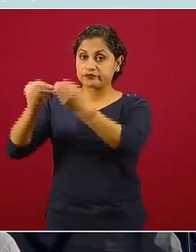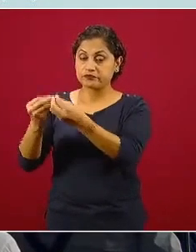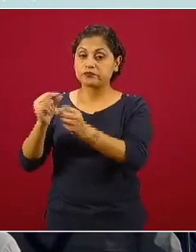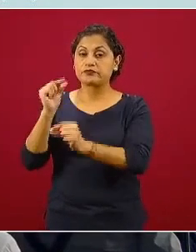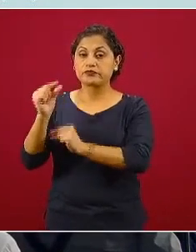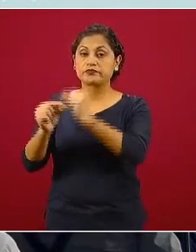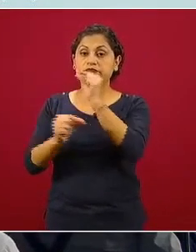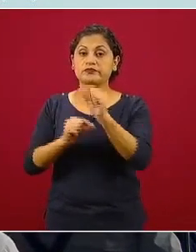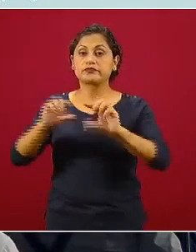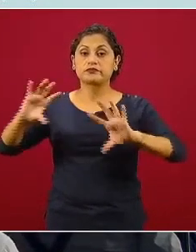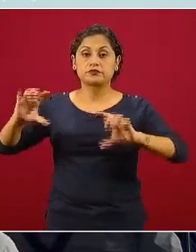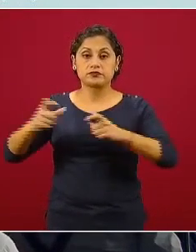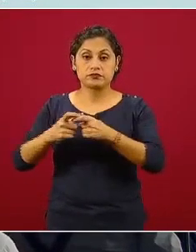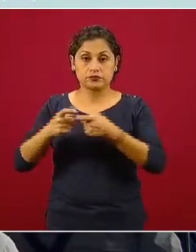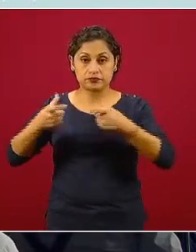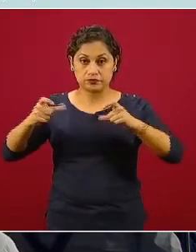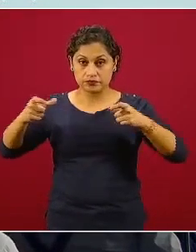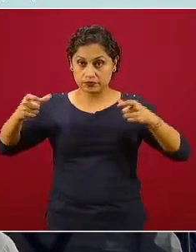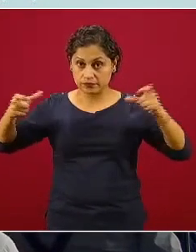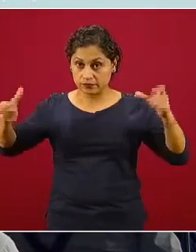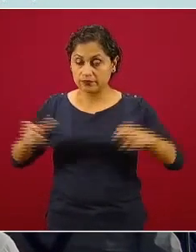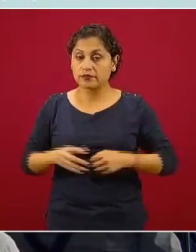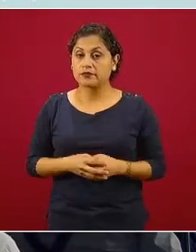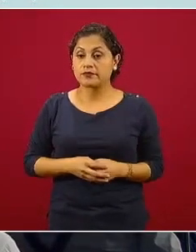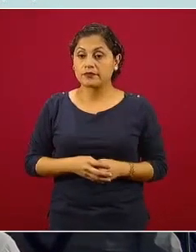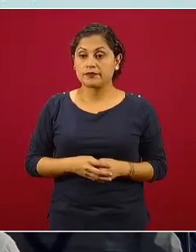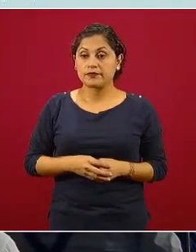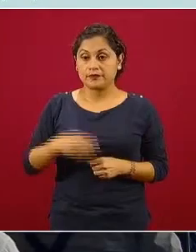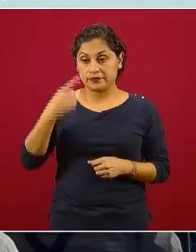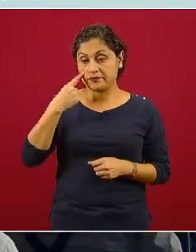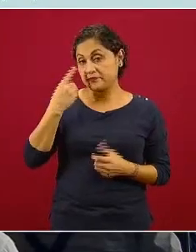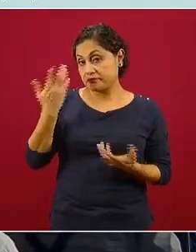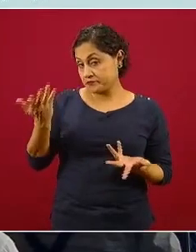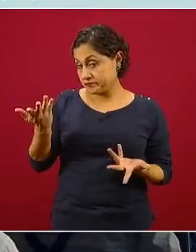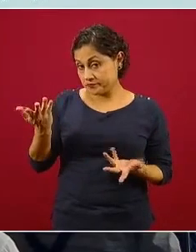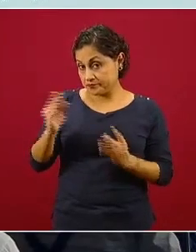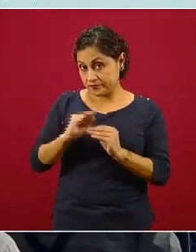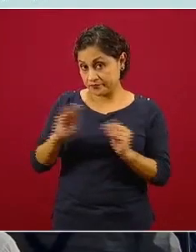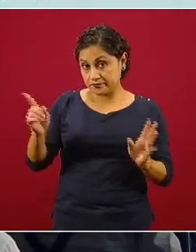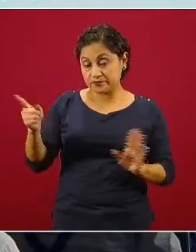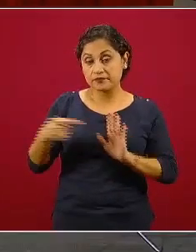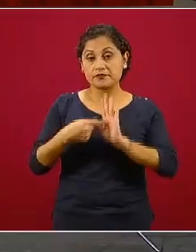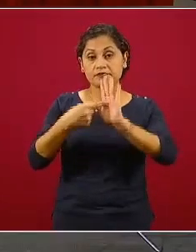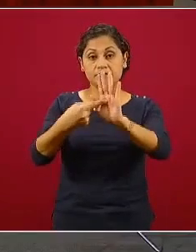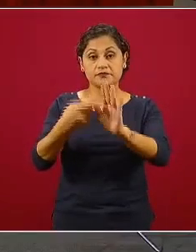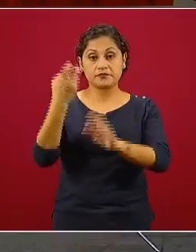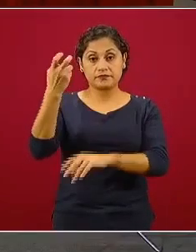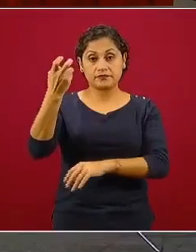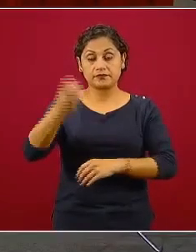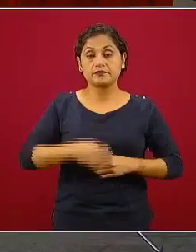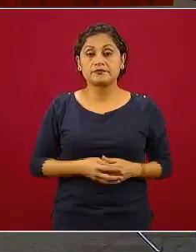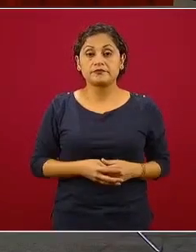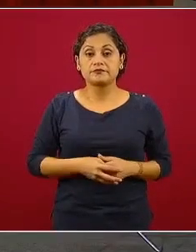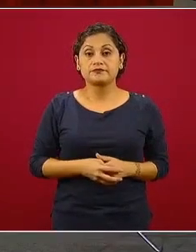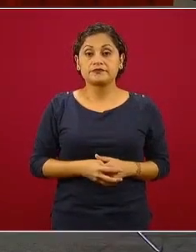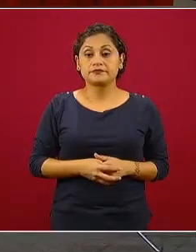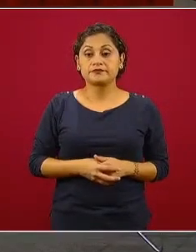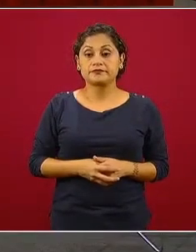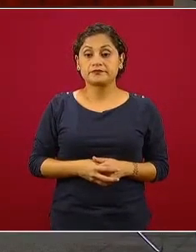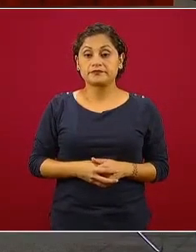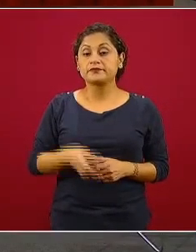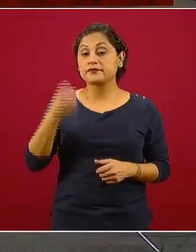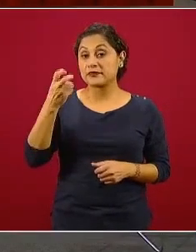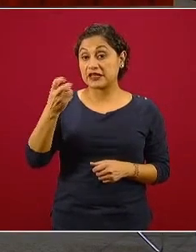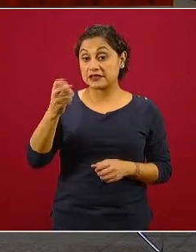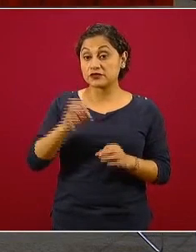etcétera. Y el estado de conocimiento ahí era que en ese momento teníamos este registro. Entonces, eso es